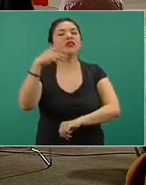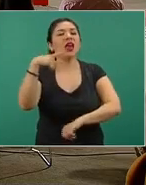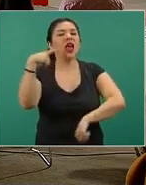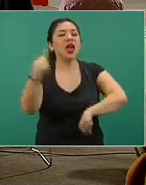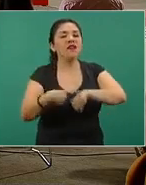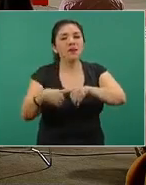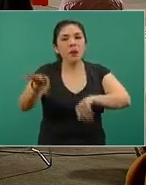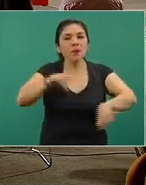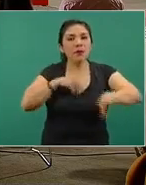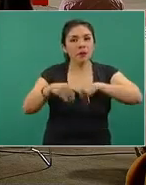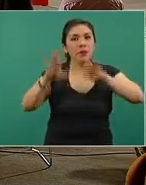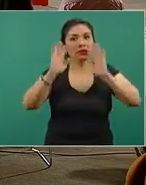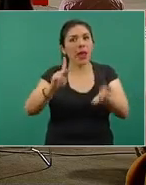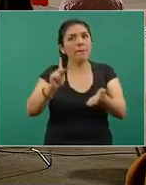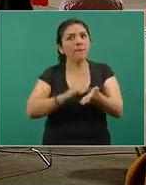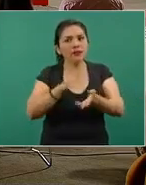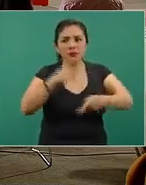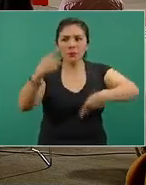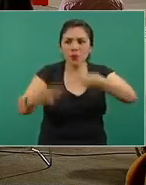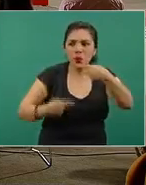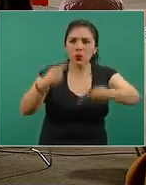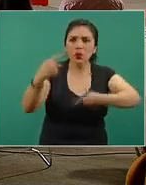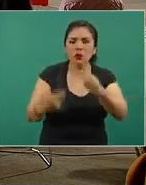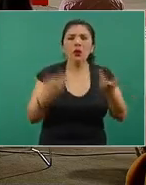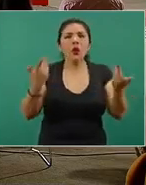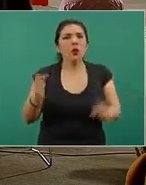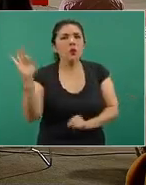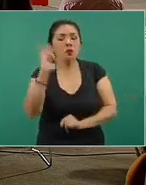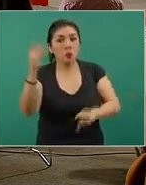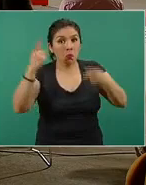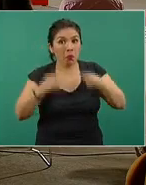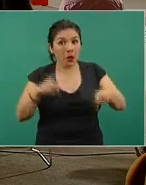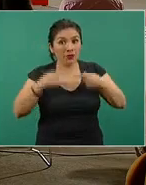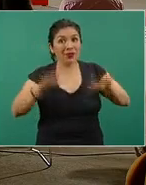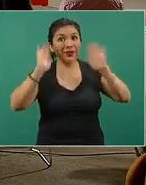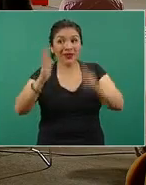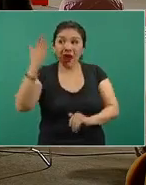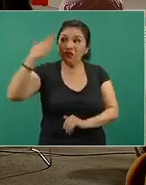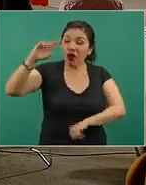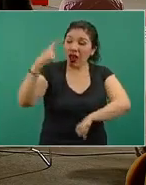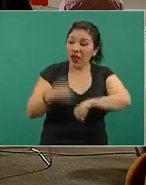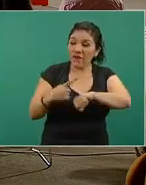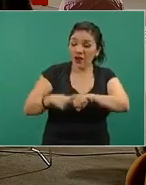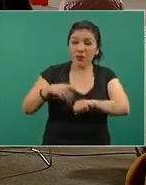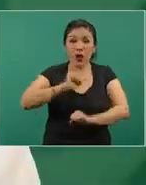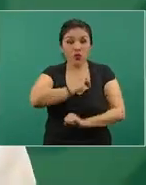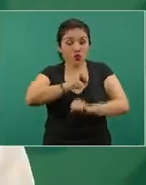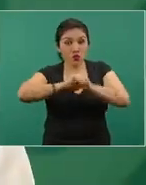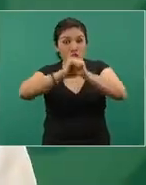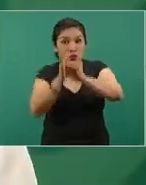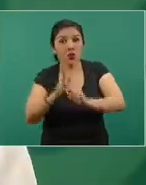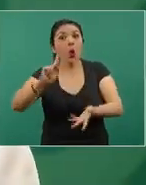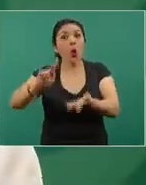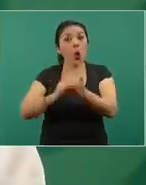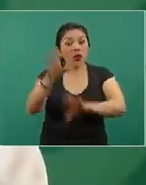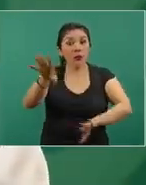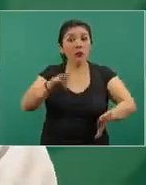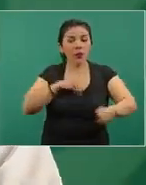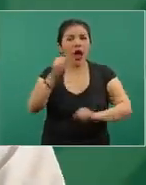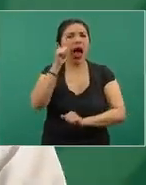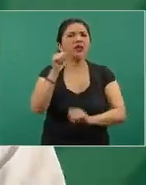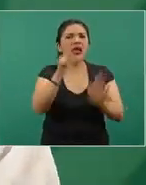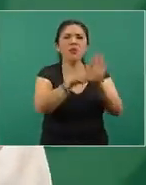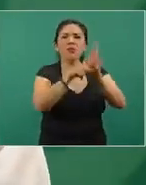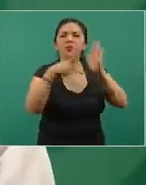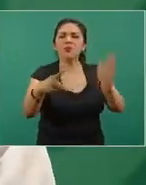han hecho ya en 6 ocasiones la pregunta de qué tan probable es que una persona que ya padeció COVID se reinfecte. Ayer se publicó en la revista